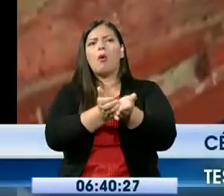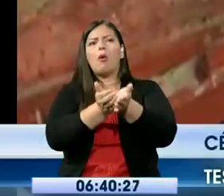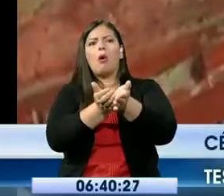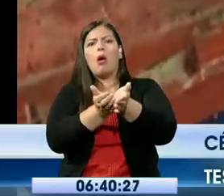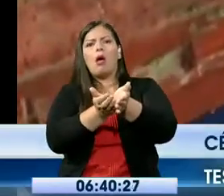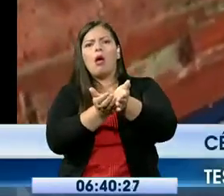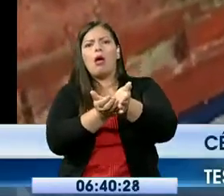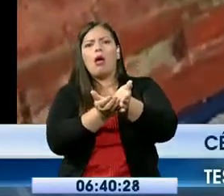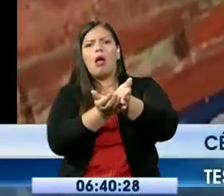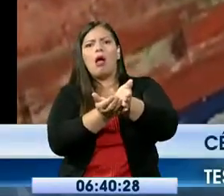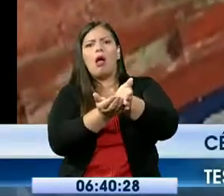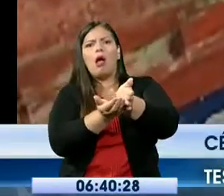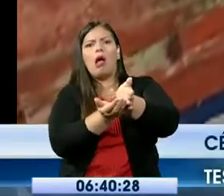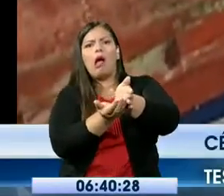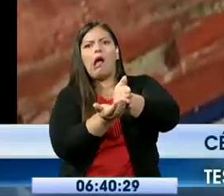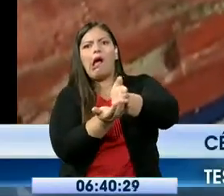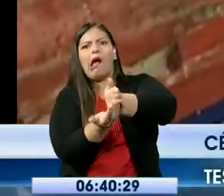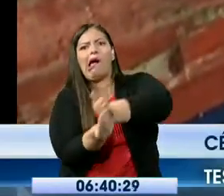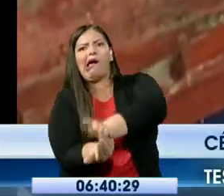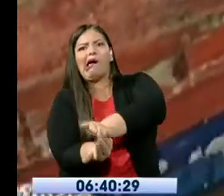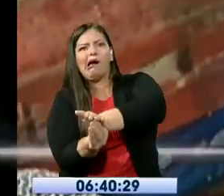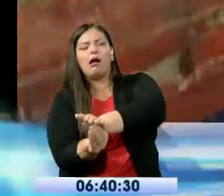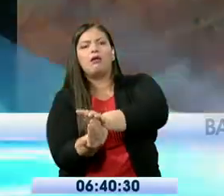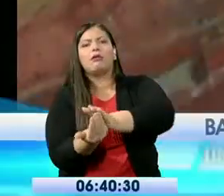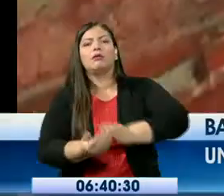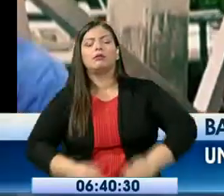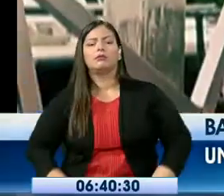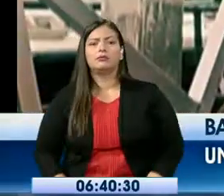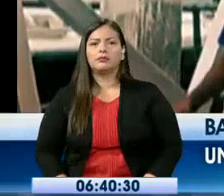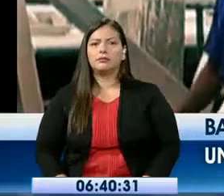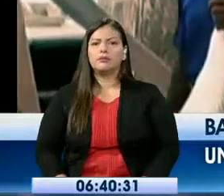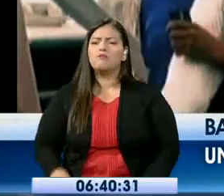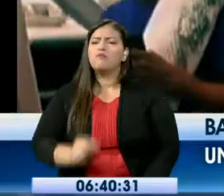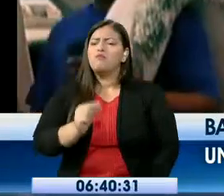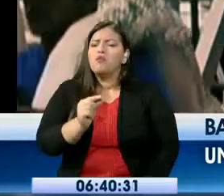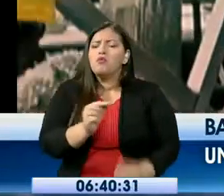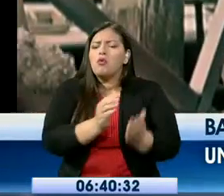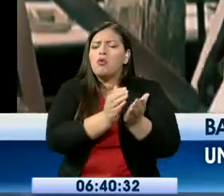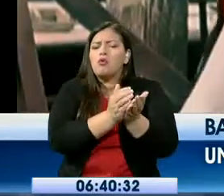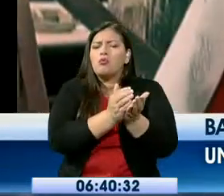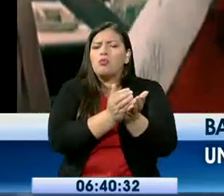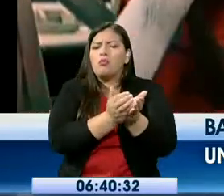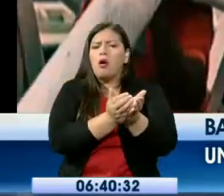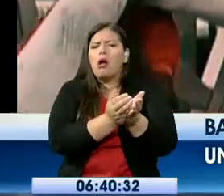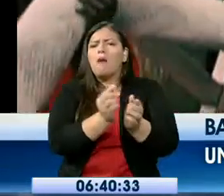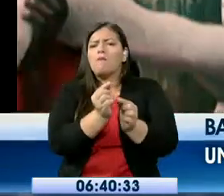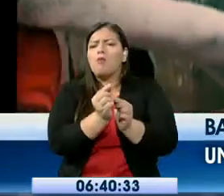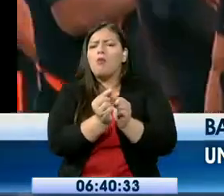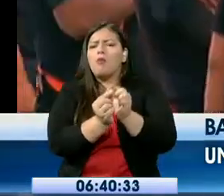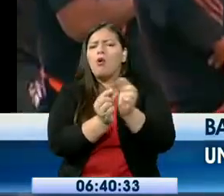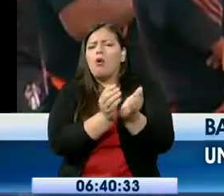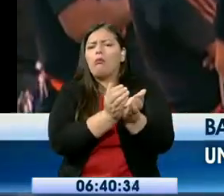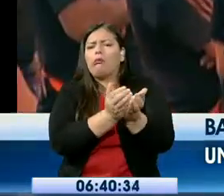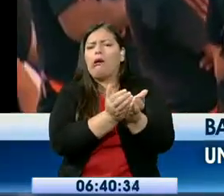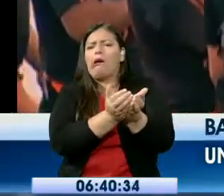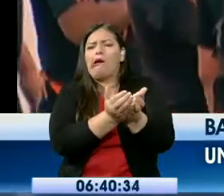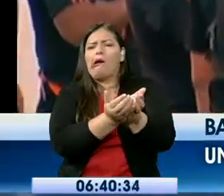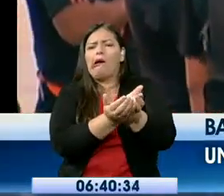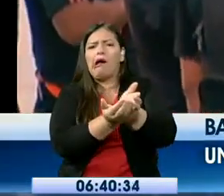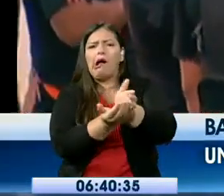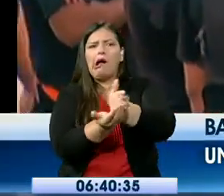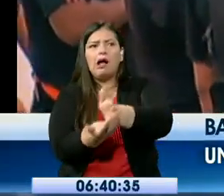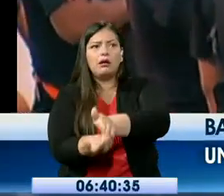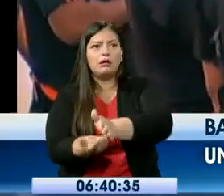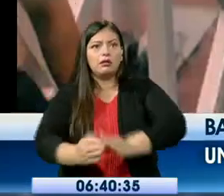se iba virando solita y se viró. Boca abajo una vez la lancha. Se activaron los protocolos de emergencia y rescate, tanto de la Infantería de